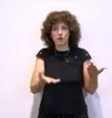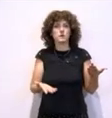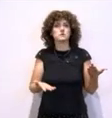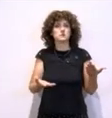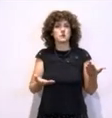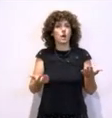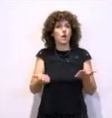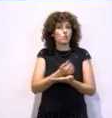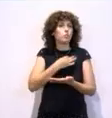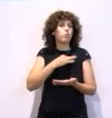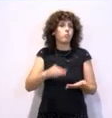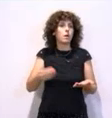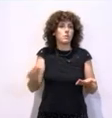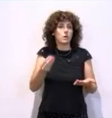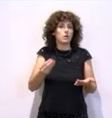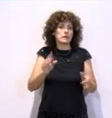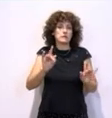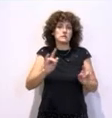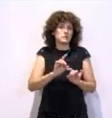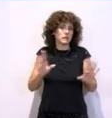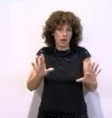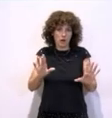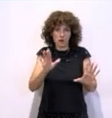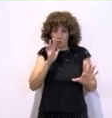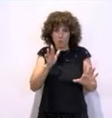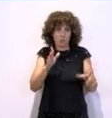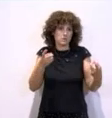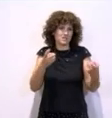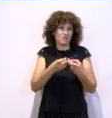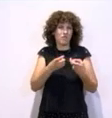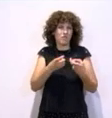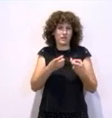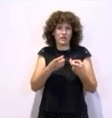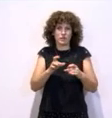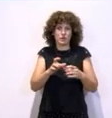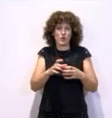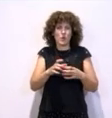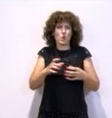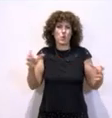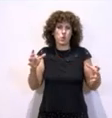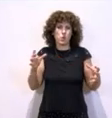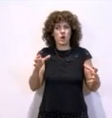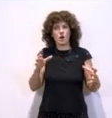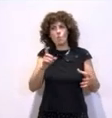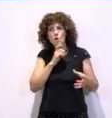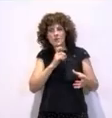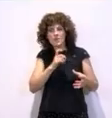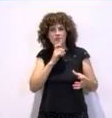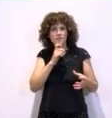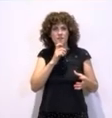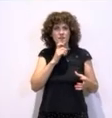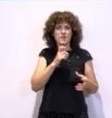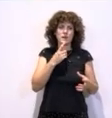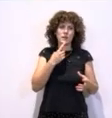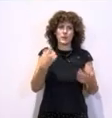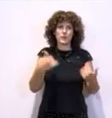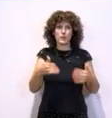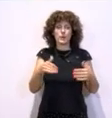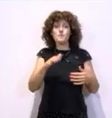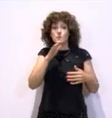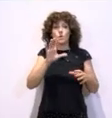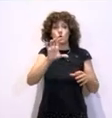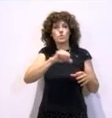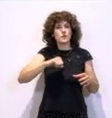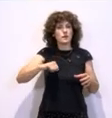es mejorable? Pues por supuesto, pero estamos hablando de conflictos muy grandes, de conflictos además muy complejos y conflictos donde una comunidad